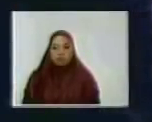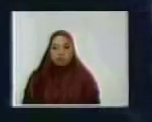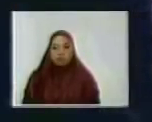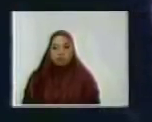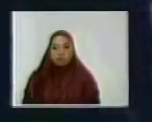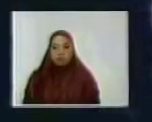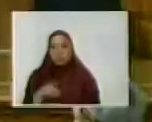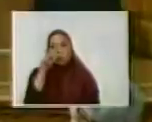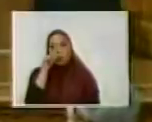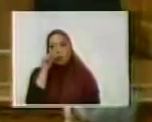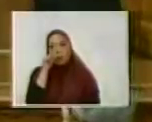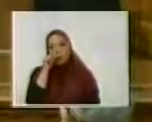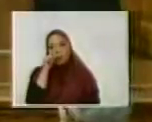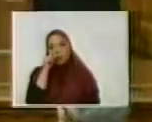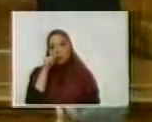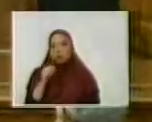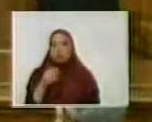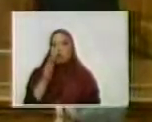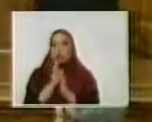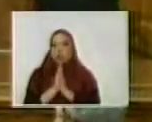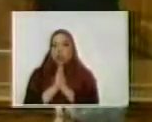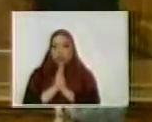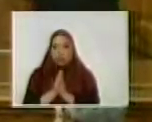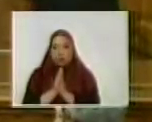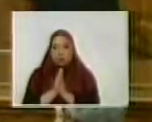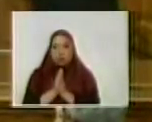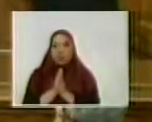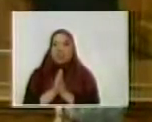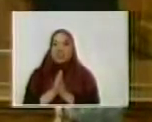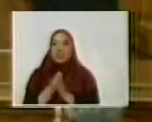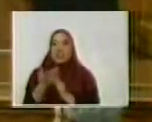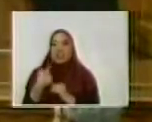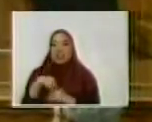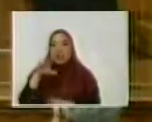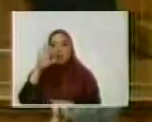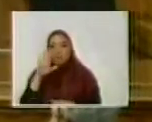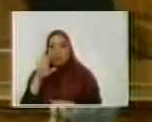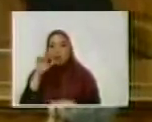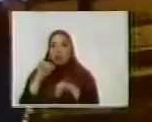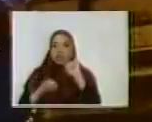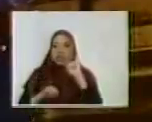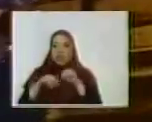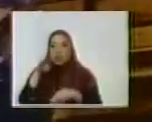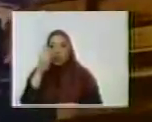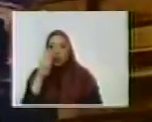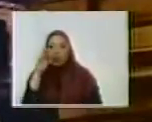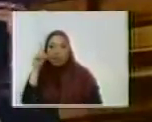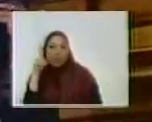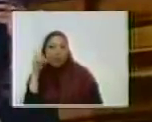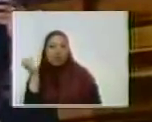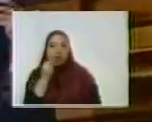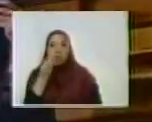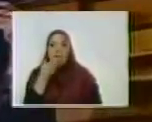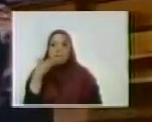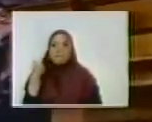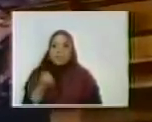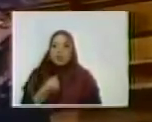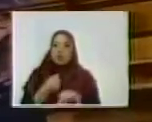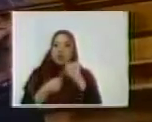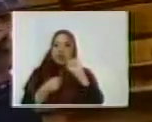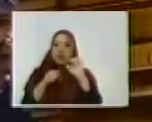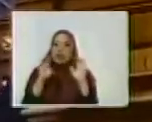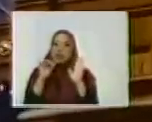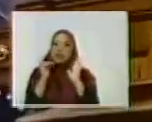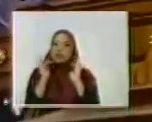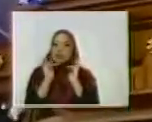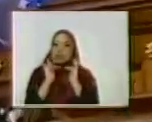Alfredo Ruiz, por favor levante su mano izquierda o la derecha, la que usted quiera, pero estoy seguro que la levanta a la izquierda. Ya está cerca el corazón.